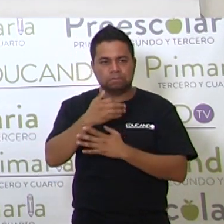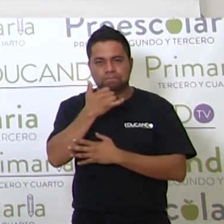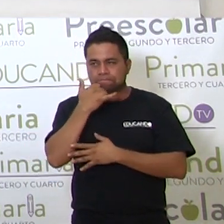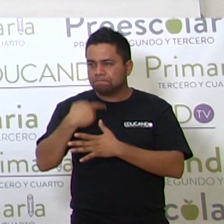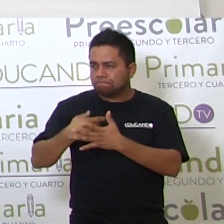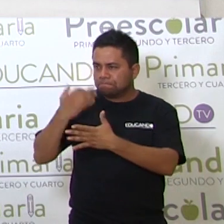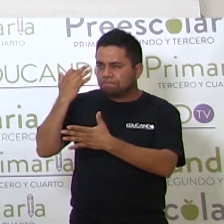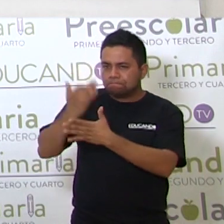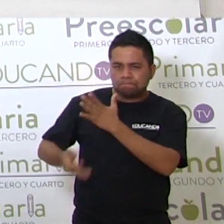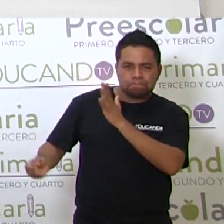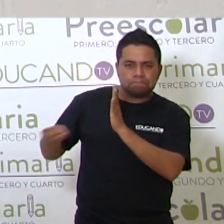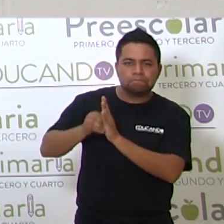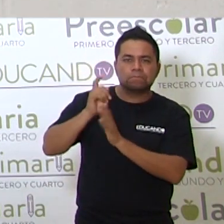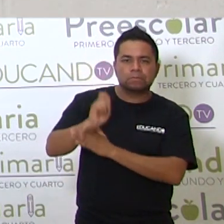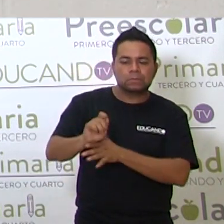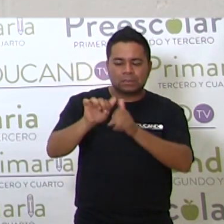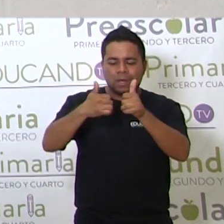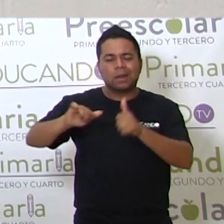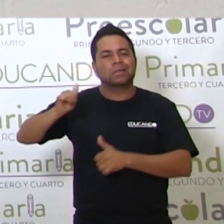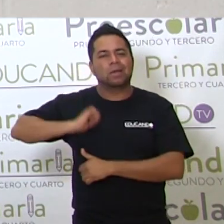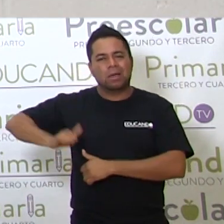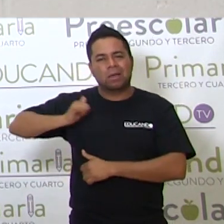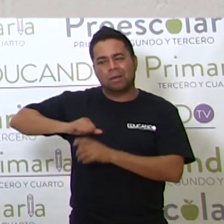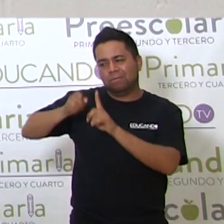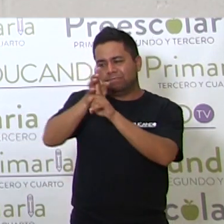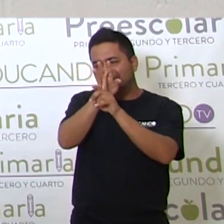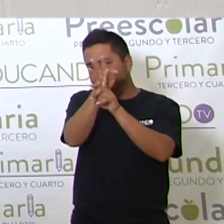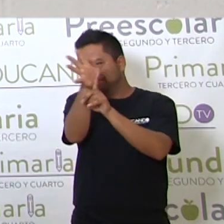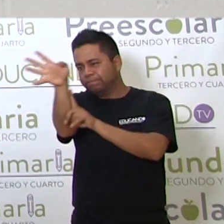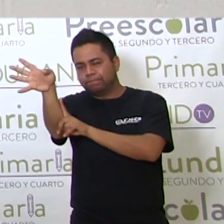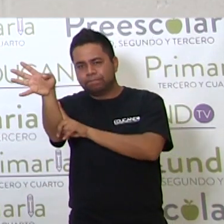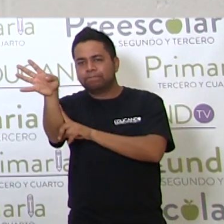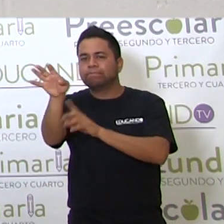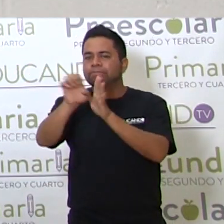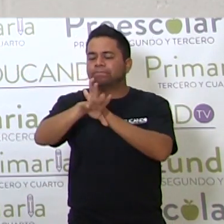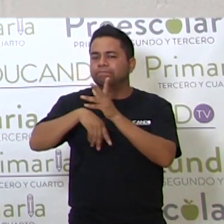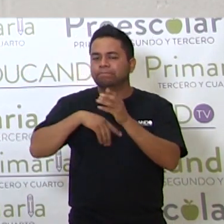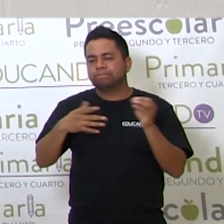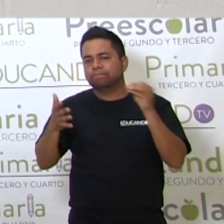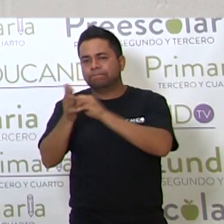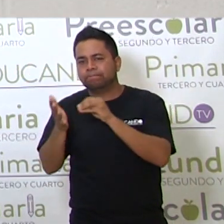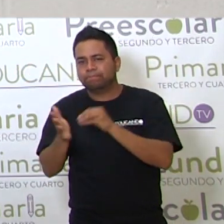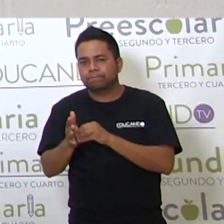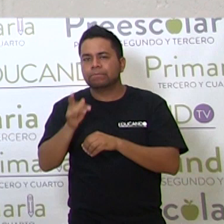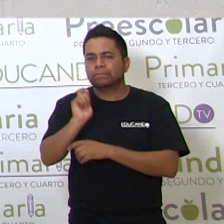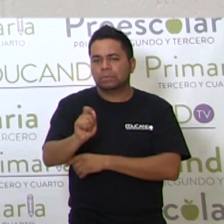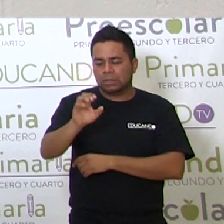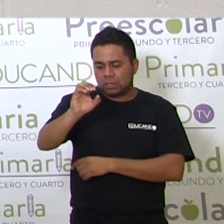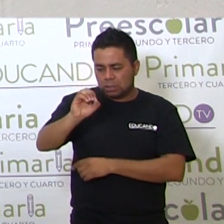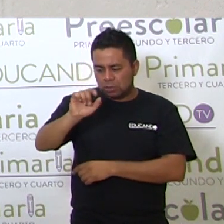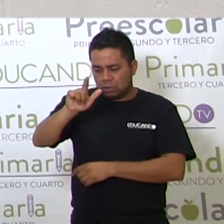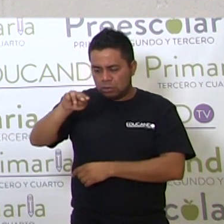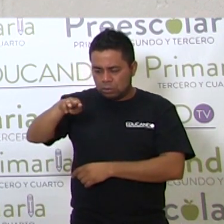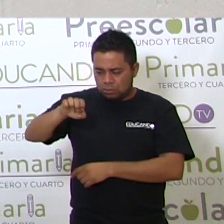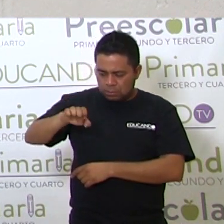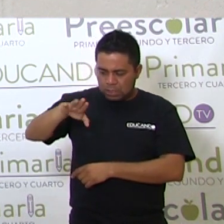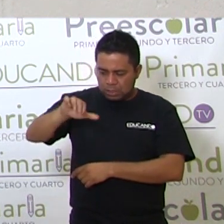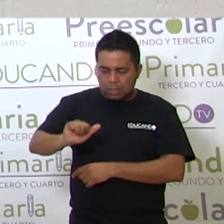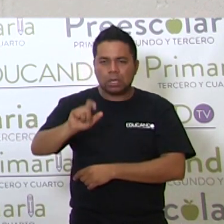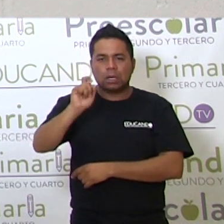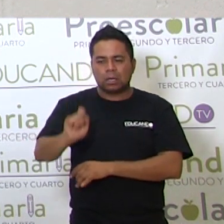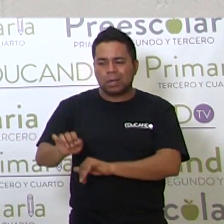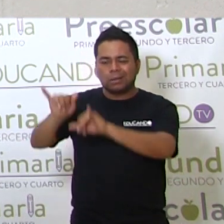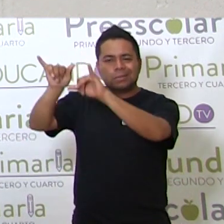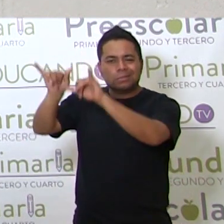Arte prehispánico. Bueno, ahí podría, por ejemplo, el arte olmeca. Los olmecas son los que se